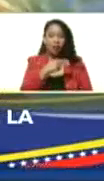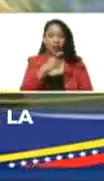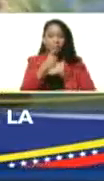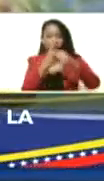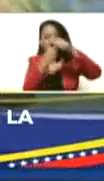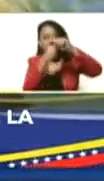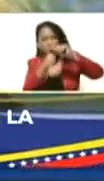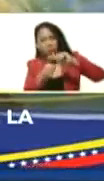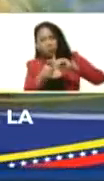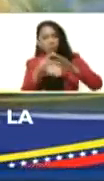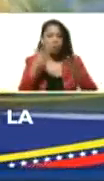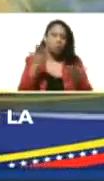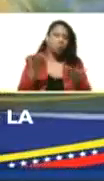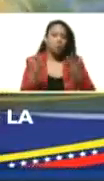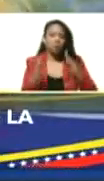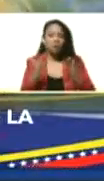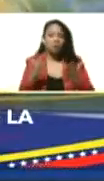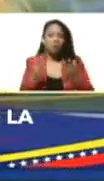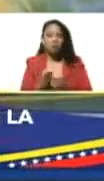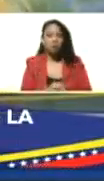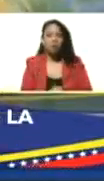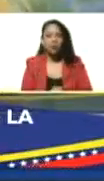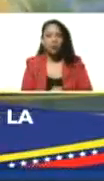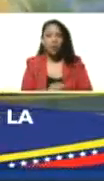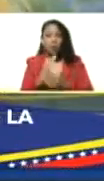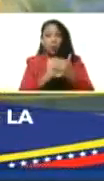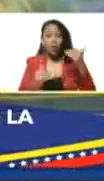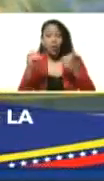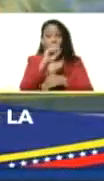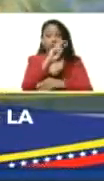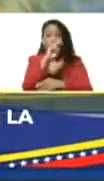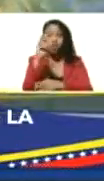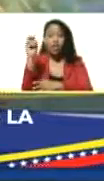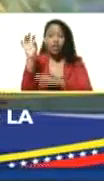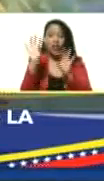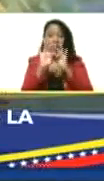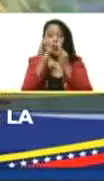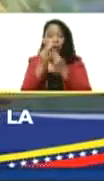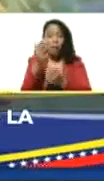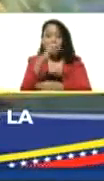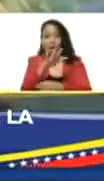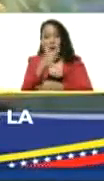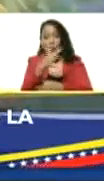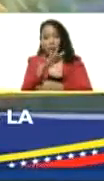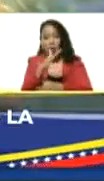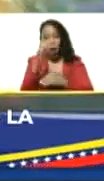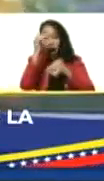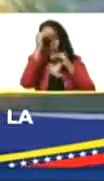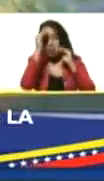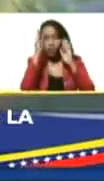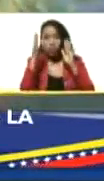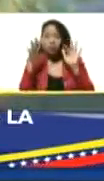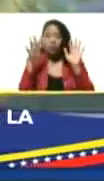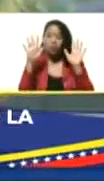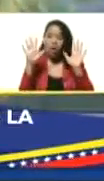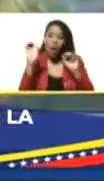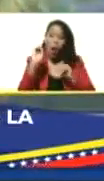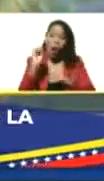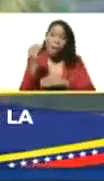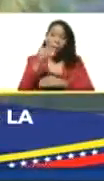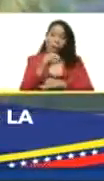Calculamos que está por encima de las 200 familias, que quizás o más